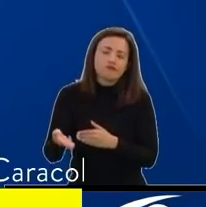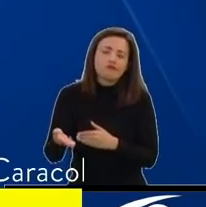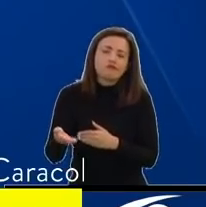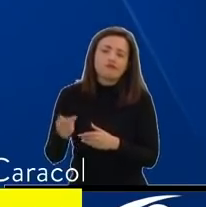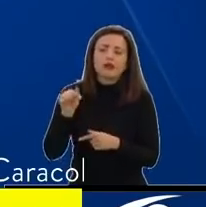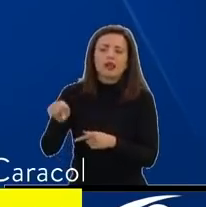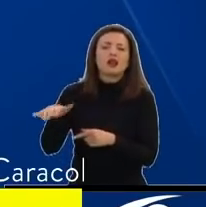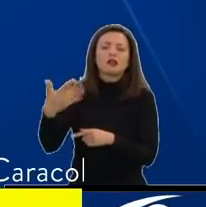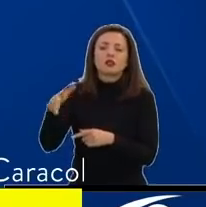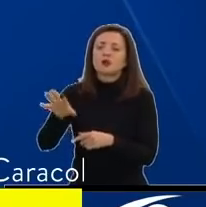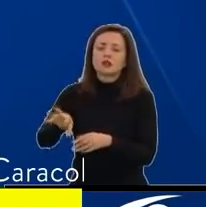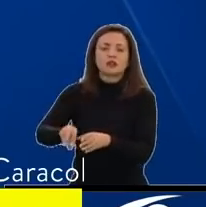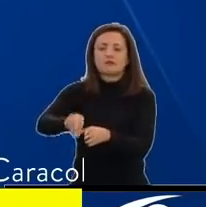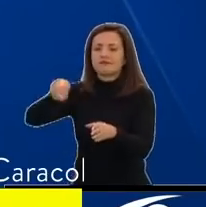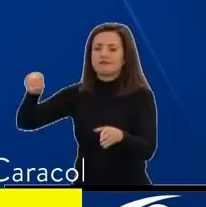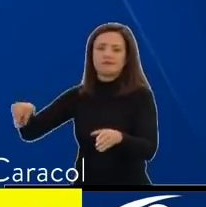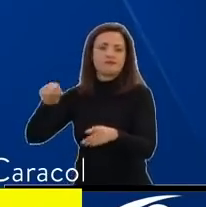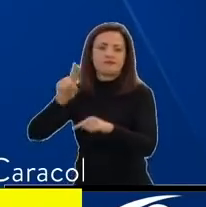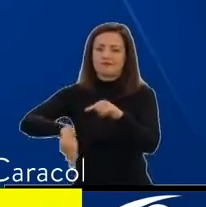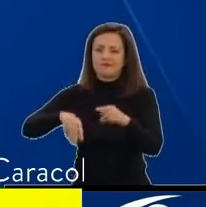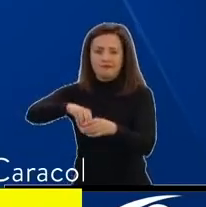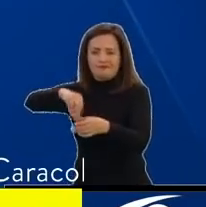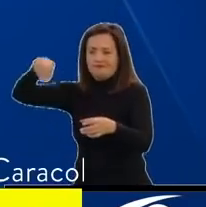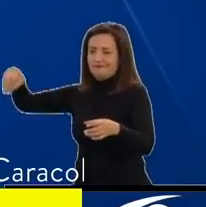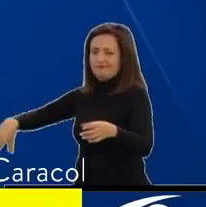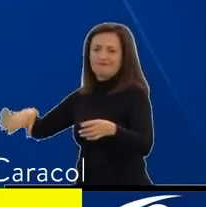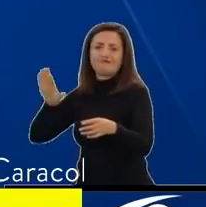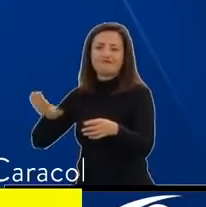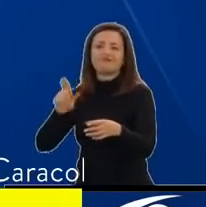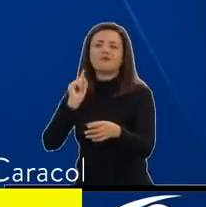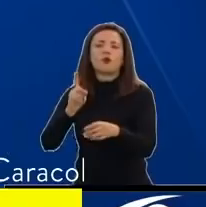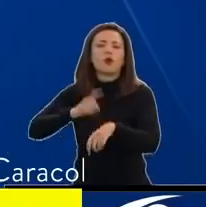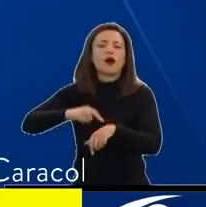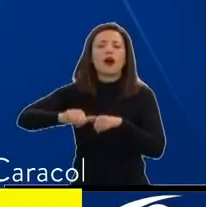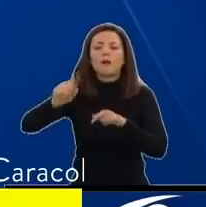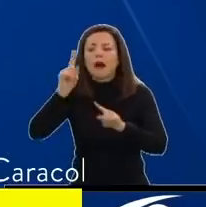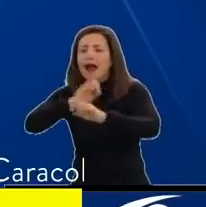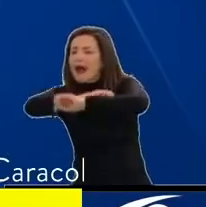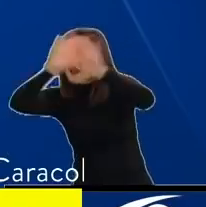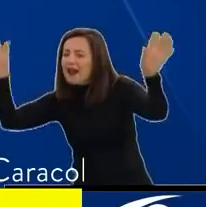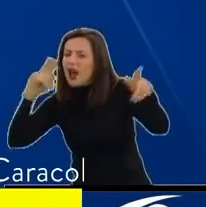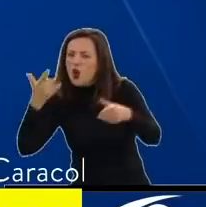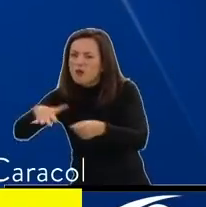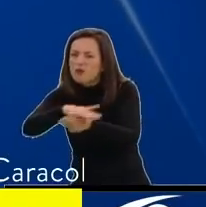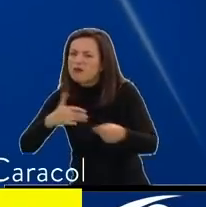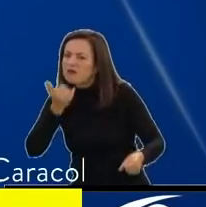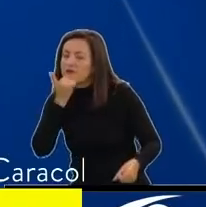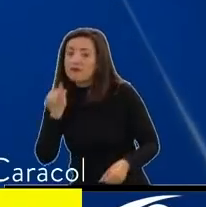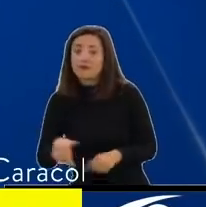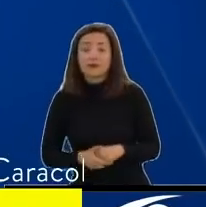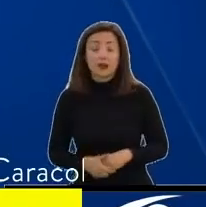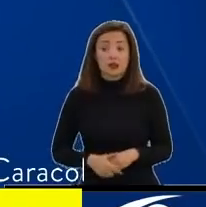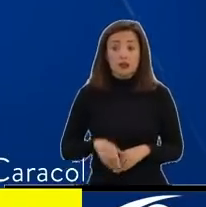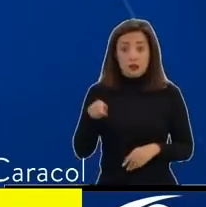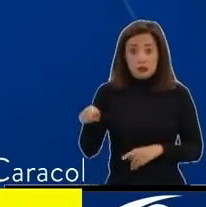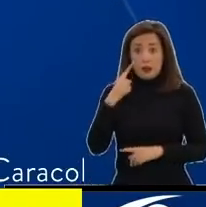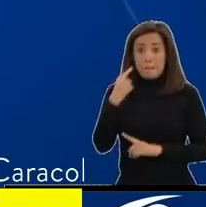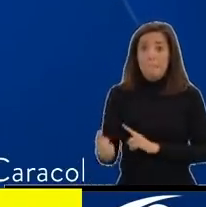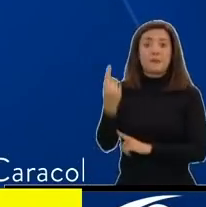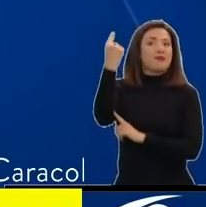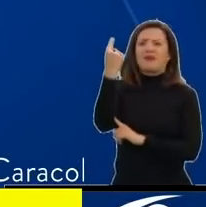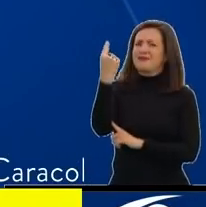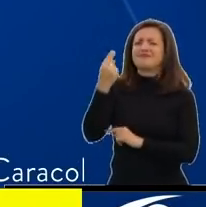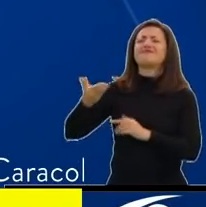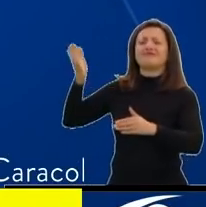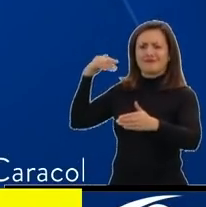ellos por fuera de la fila durante un tiempo mientras se esclarecen los hechos. No es la primera vez que un hecho de agresión contra